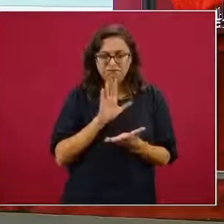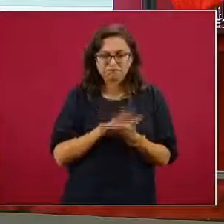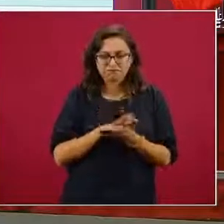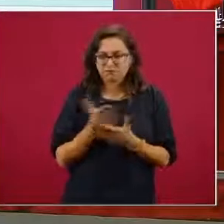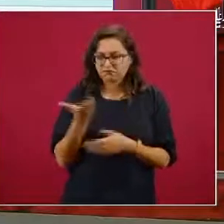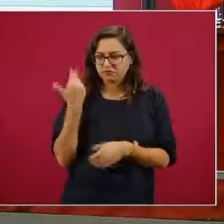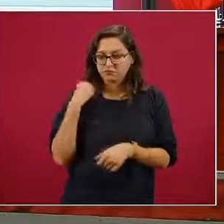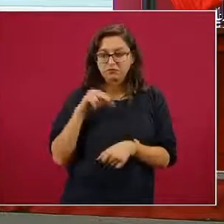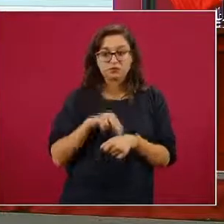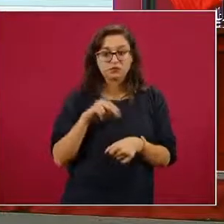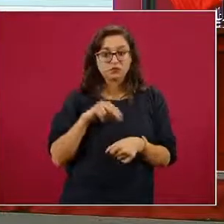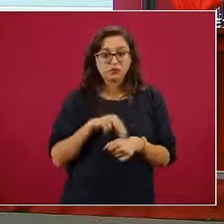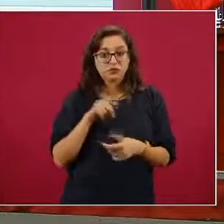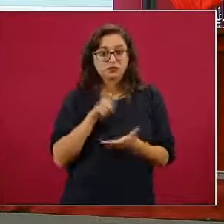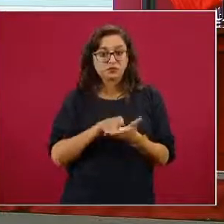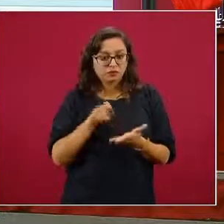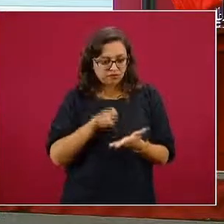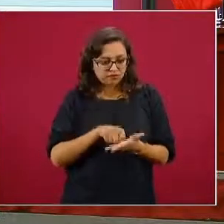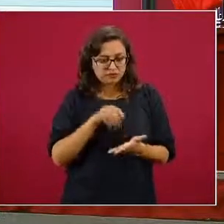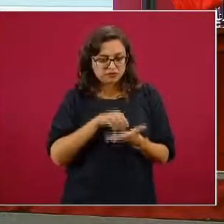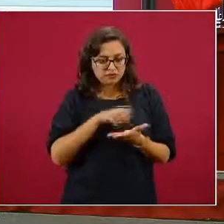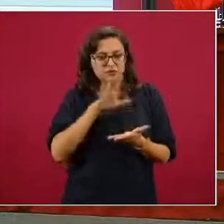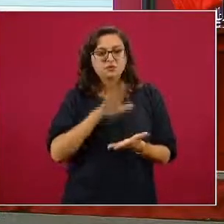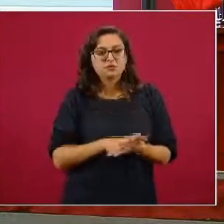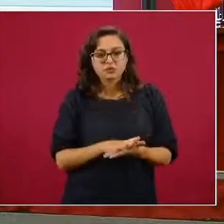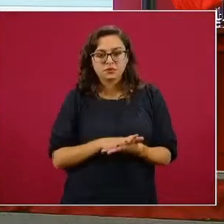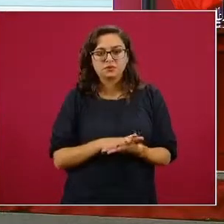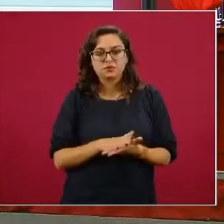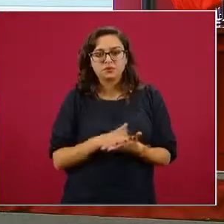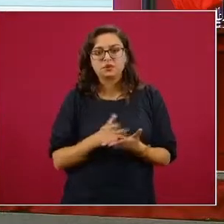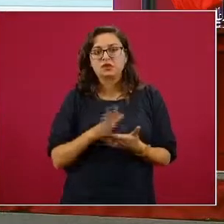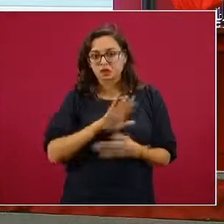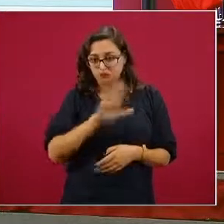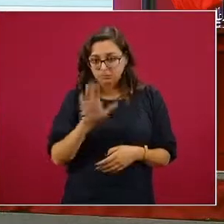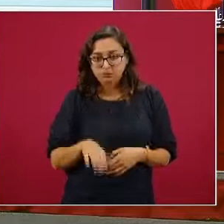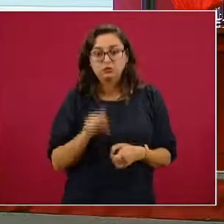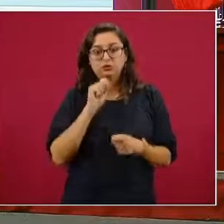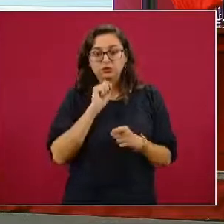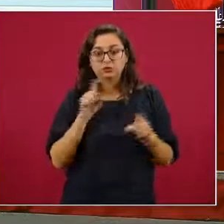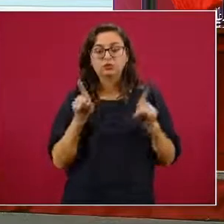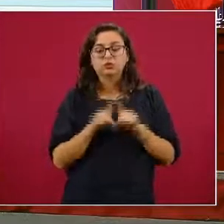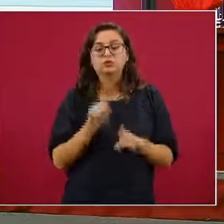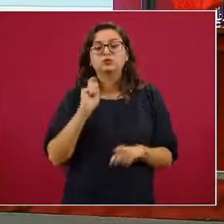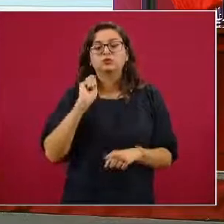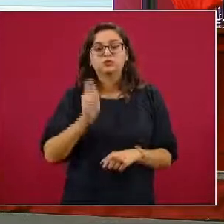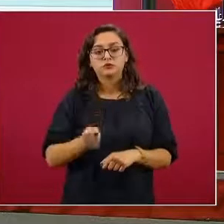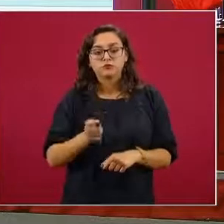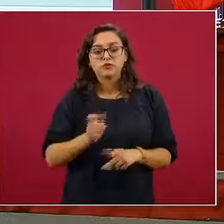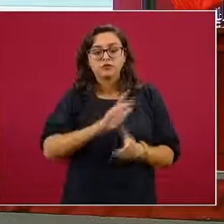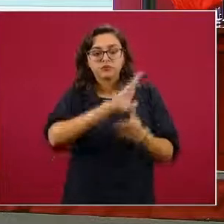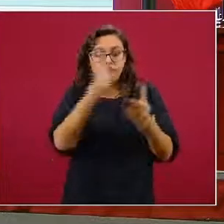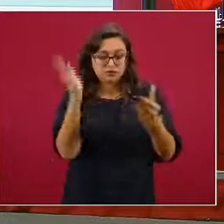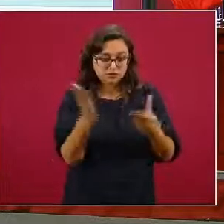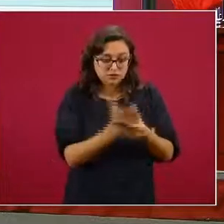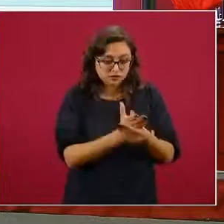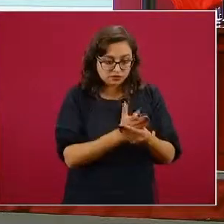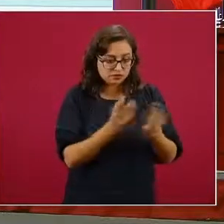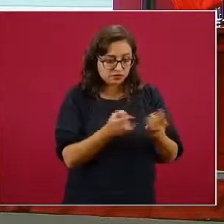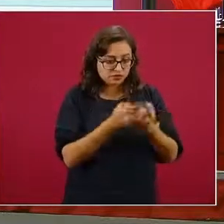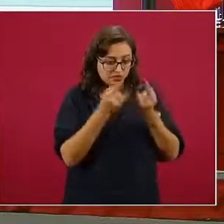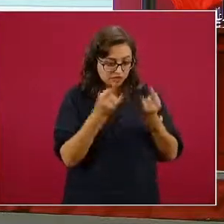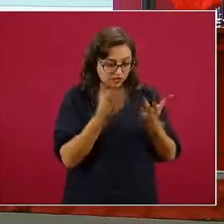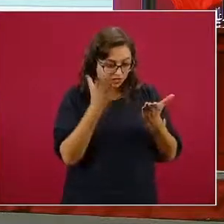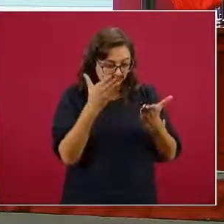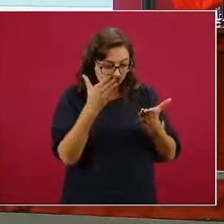referimos hace unos días respecto a los casos, también ocurre para las defunciones. Dictaminación quiere decir, está el expediente clínico, hay una historia